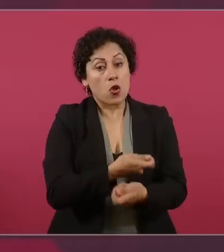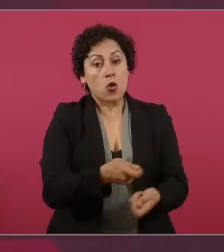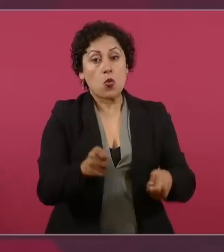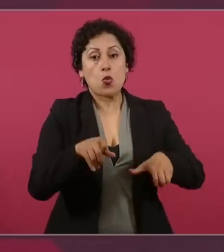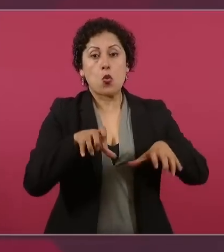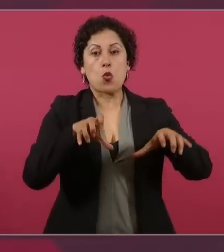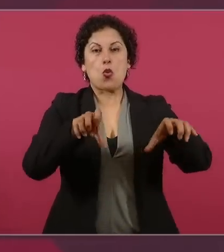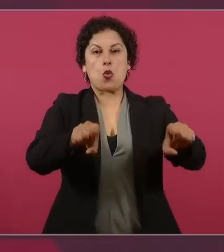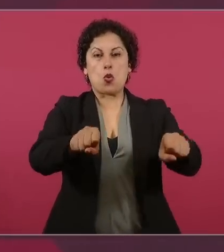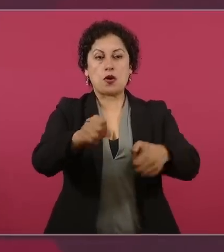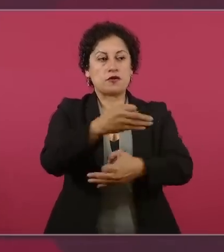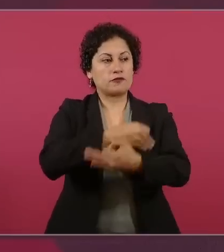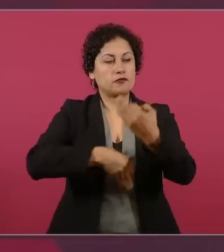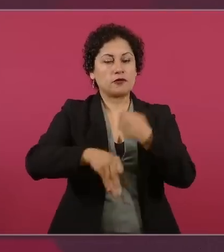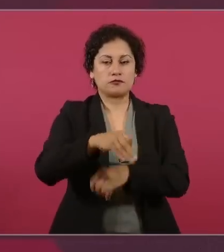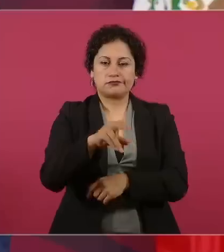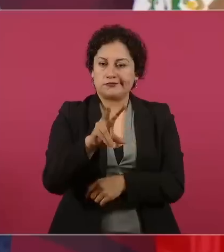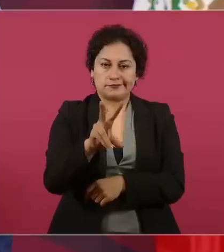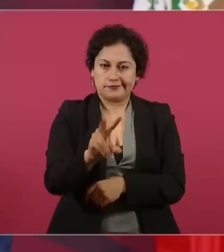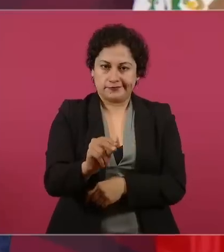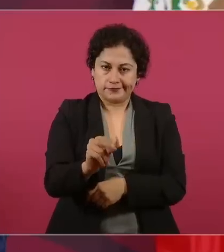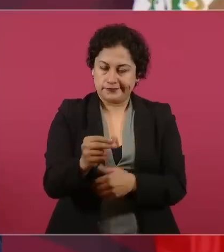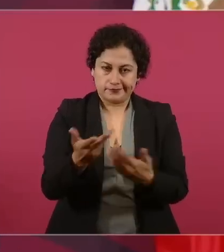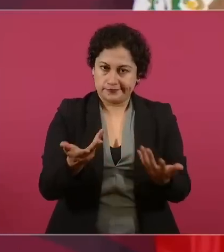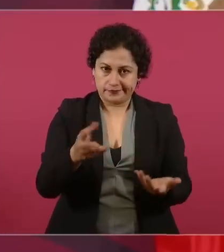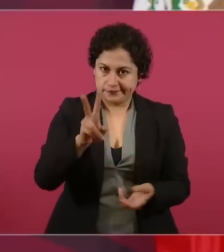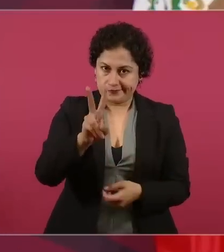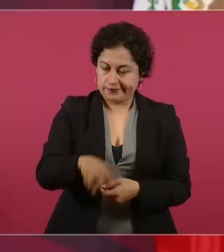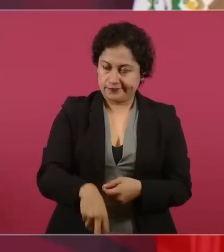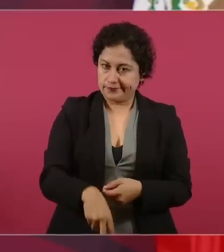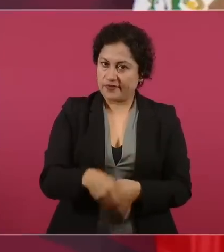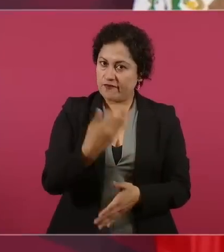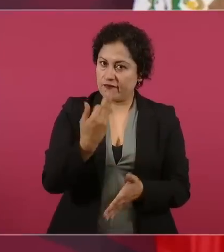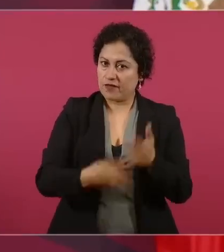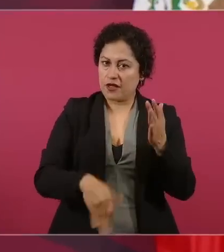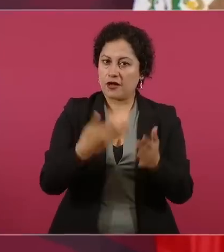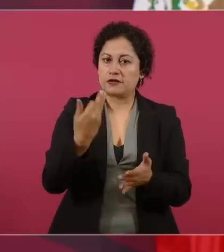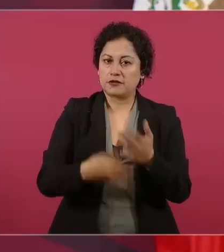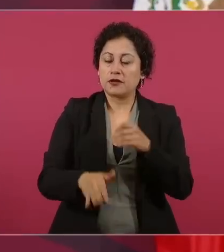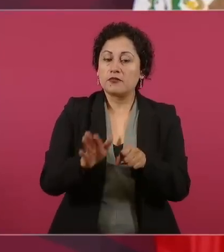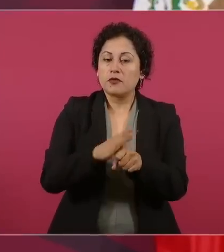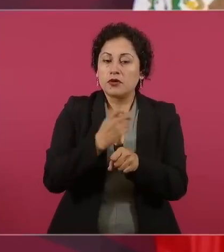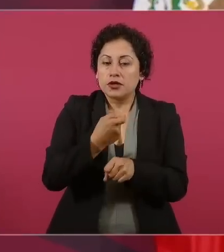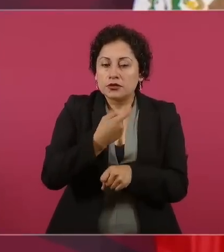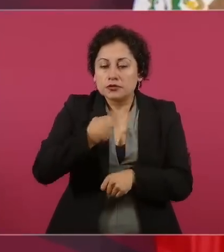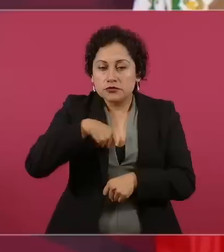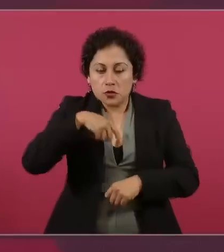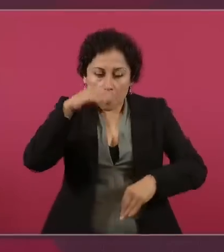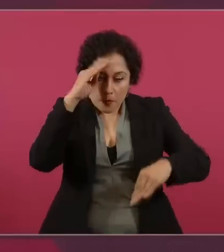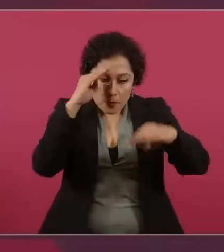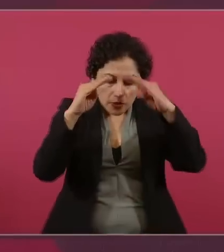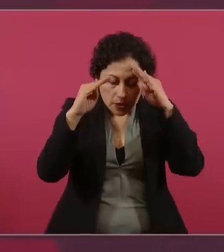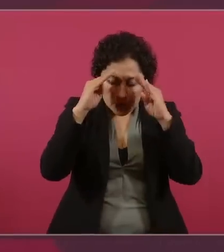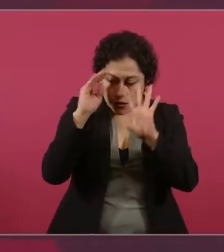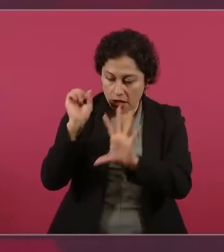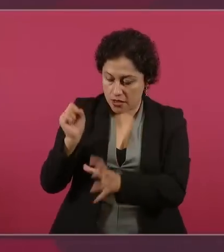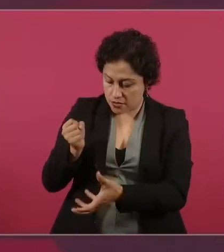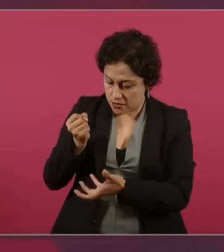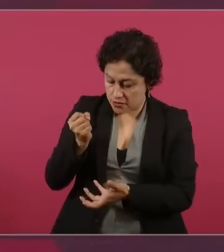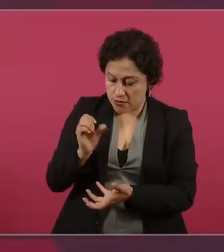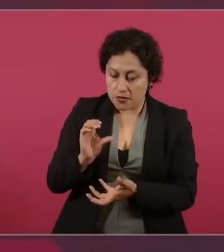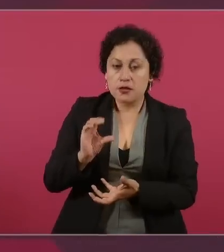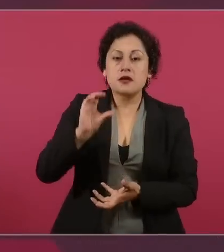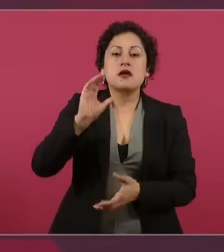Entonces queremos aumentar lo que son becas para educación básica, que es preescolar, primaria